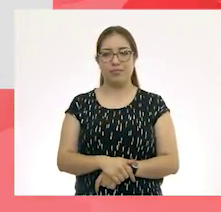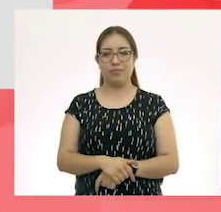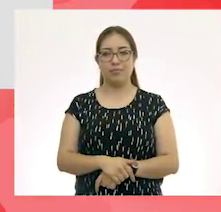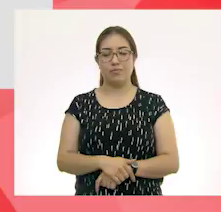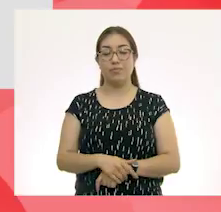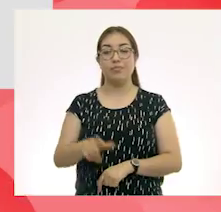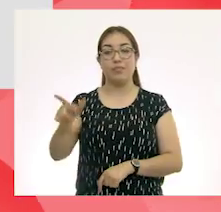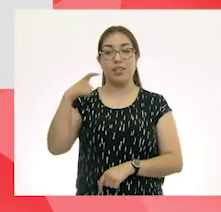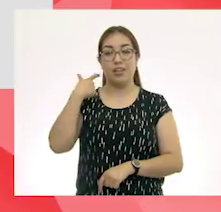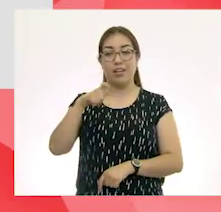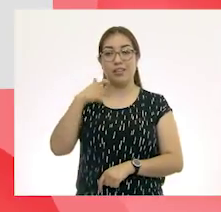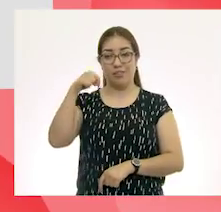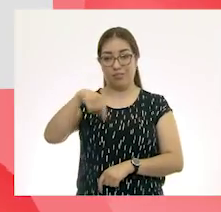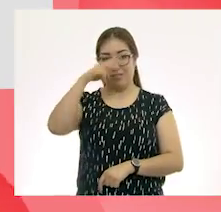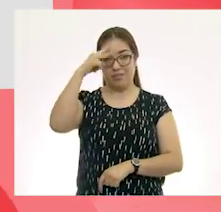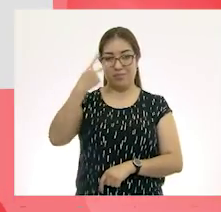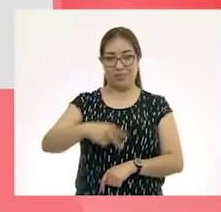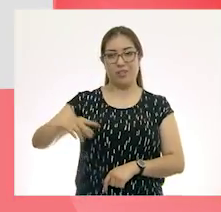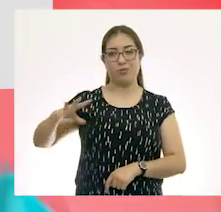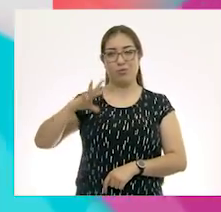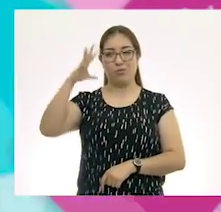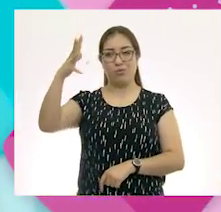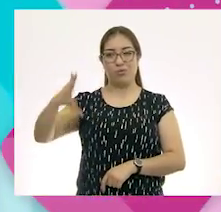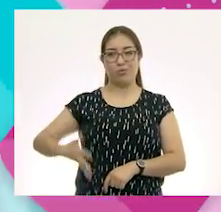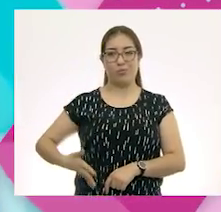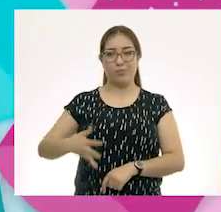Querétaro, orgullo de México.